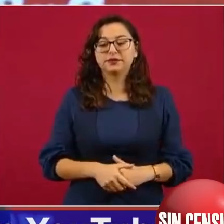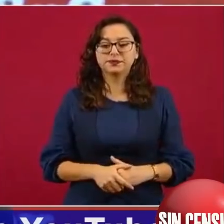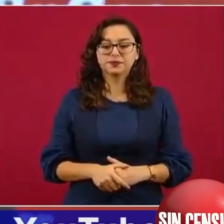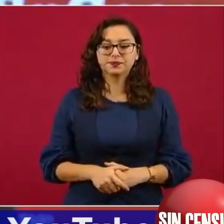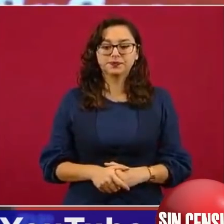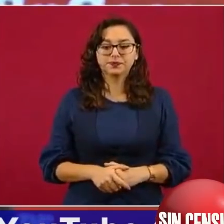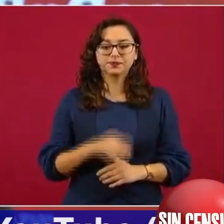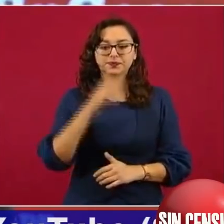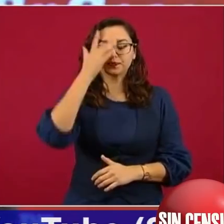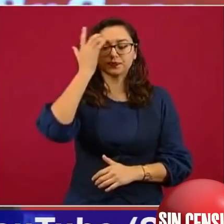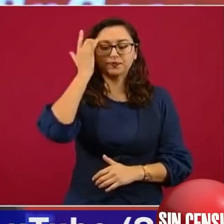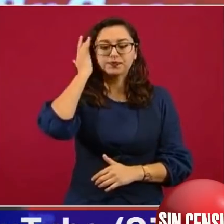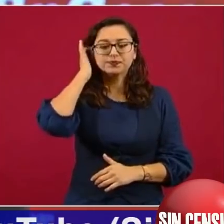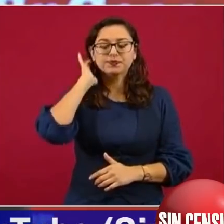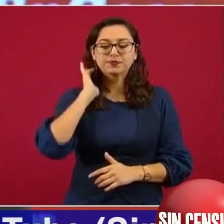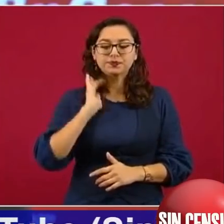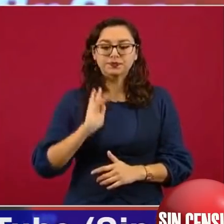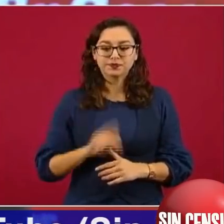¿no? Donde